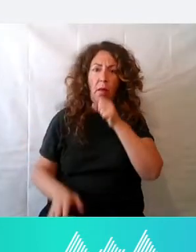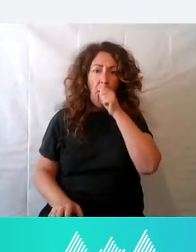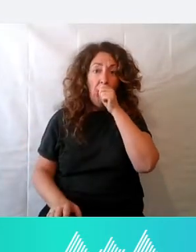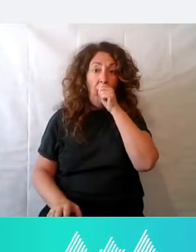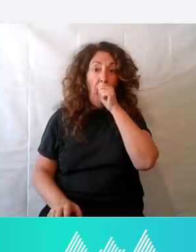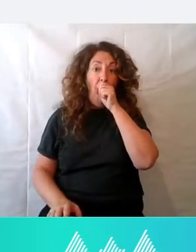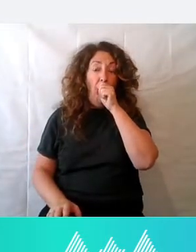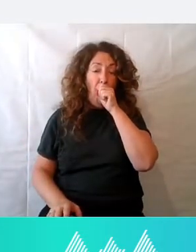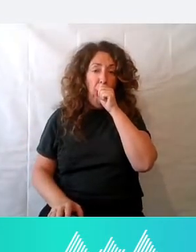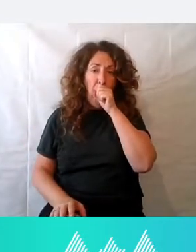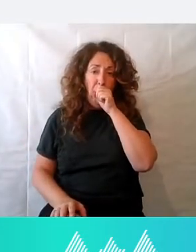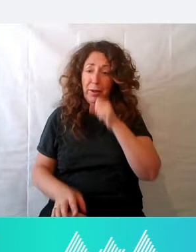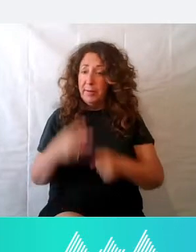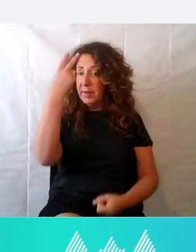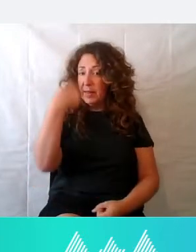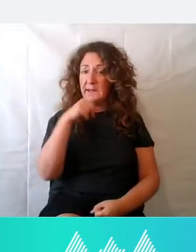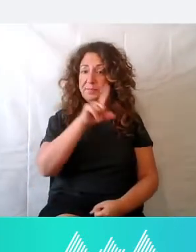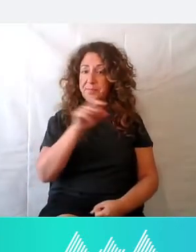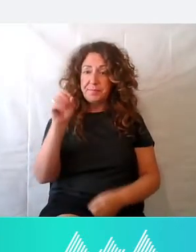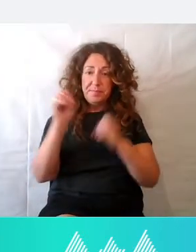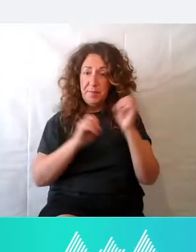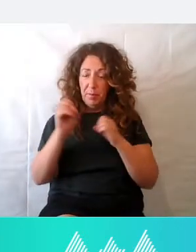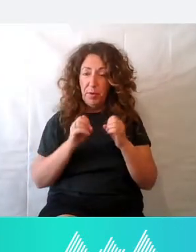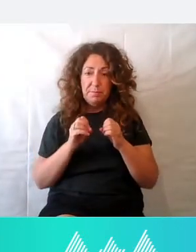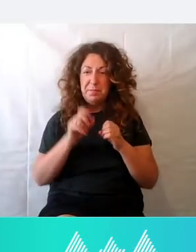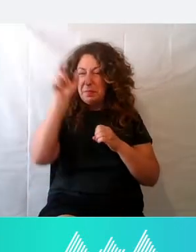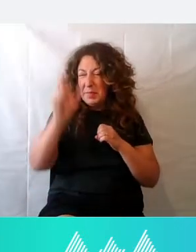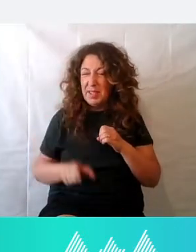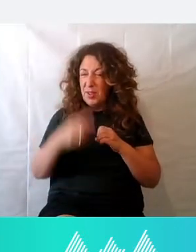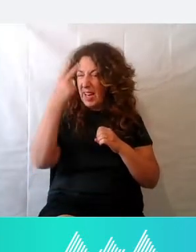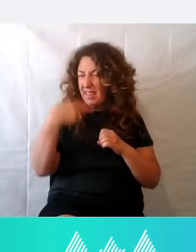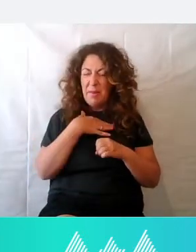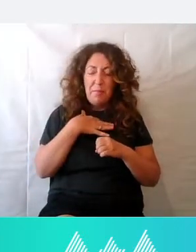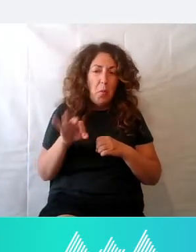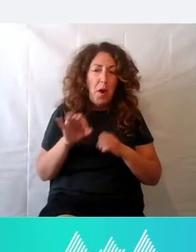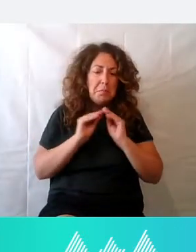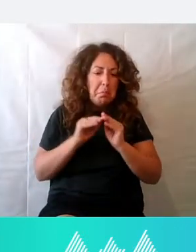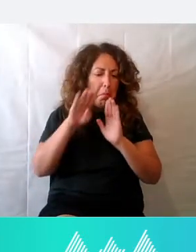que es posible totalmente una persona ciega perfectamente puede ser programador